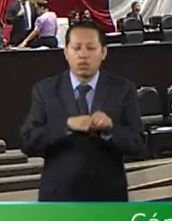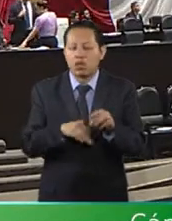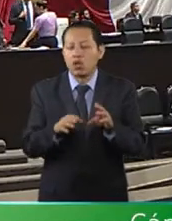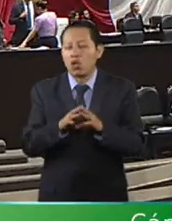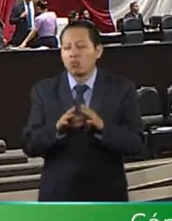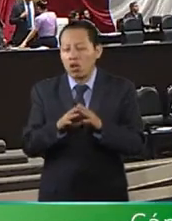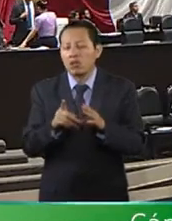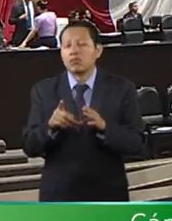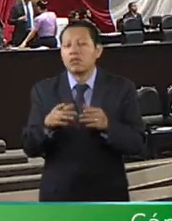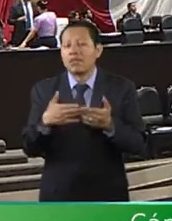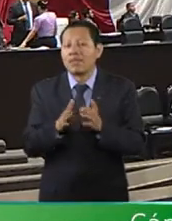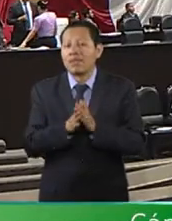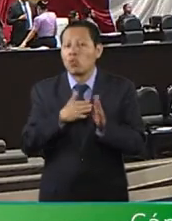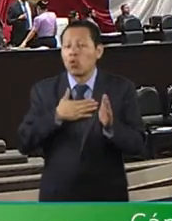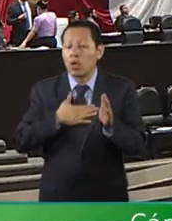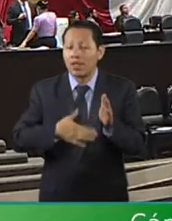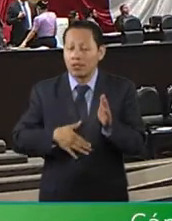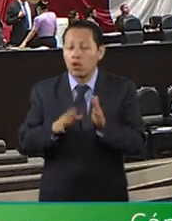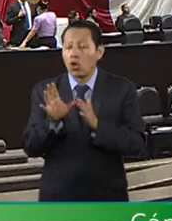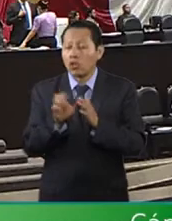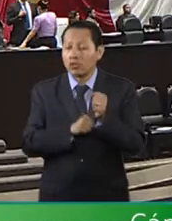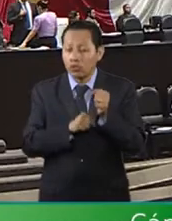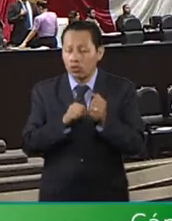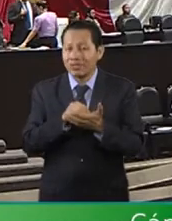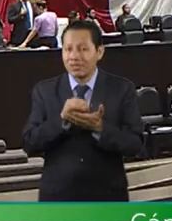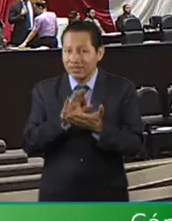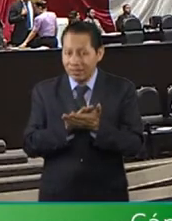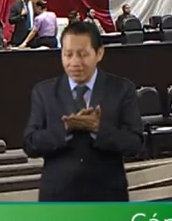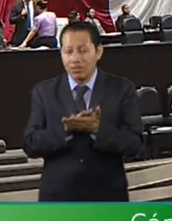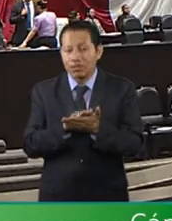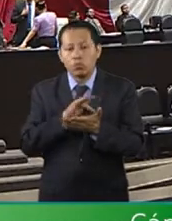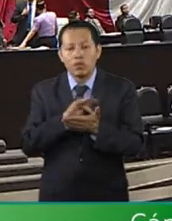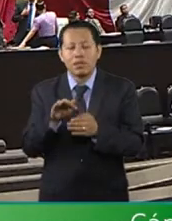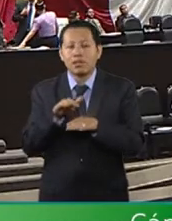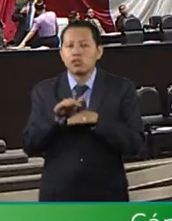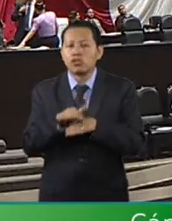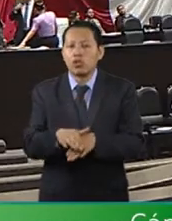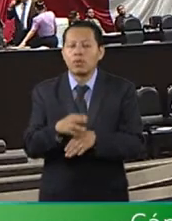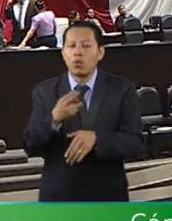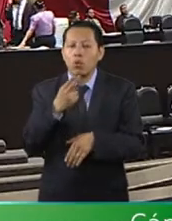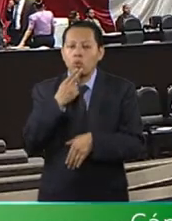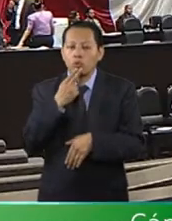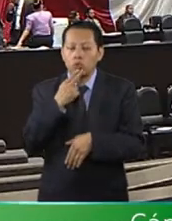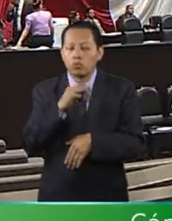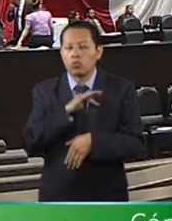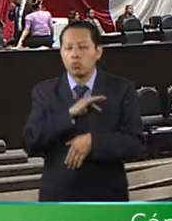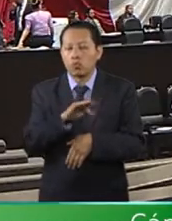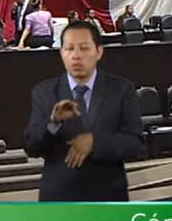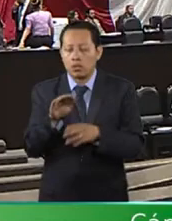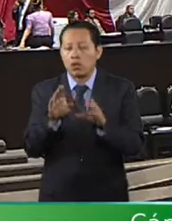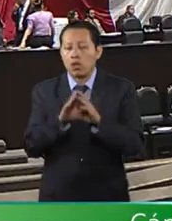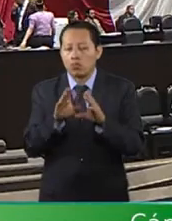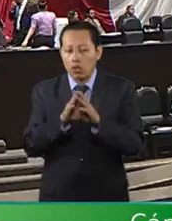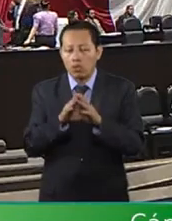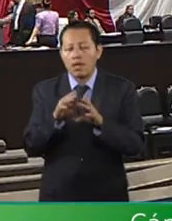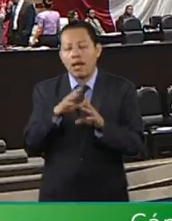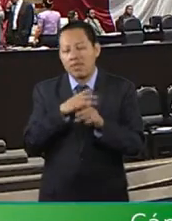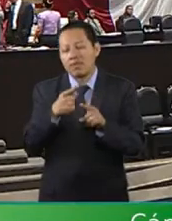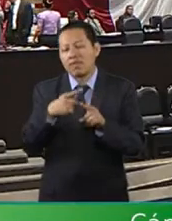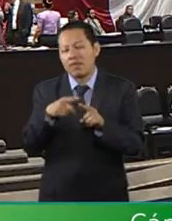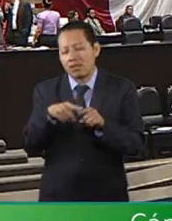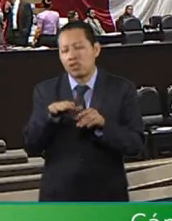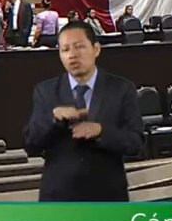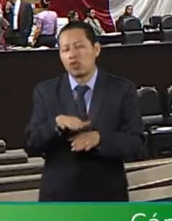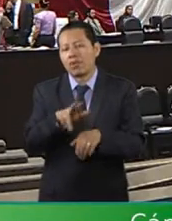democrático de nuestra que nuestra Constitución establece respecto al uso de las fuerzas armadas en funciones ajenas a